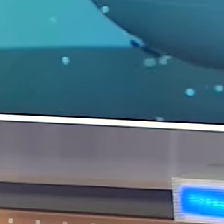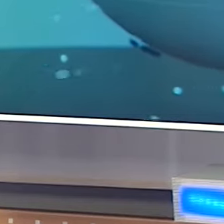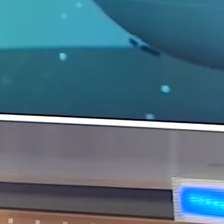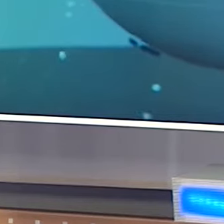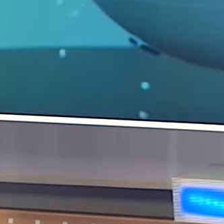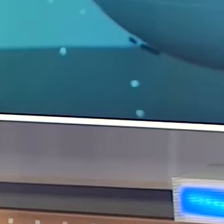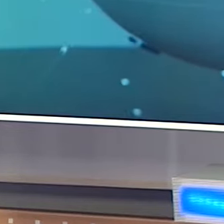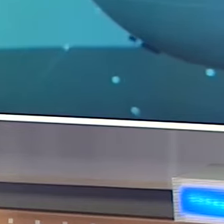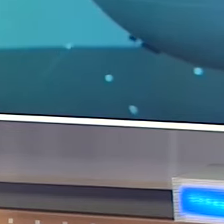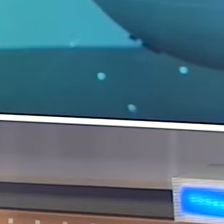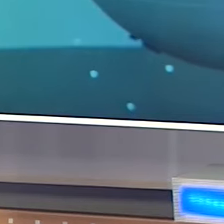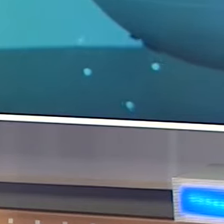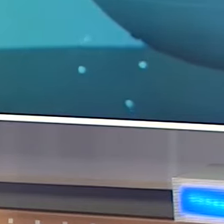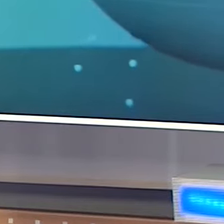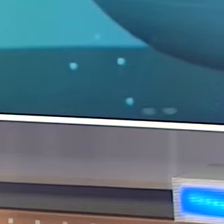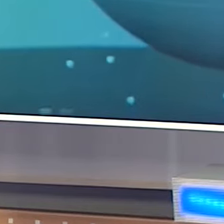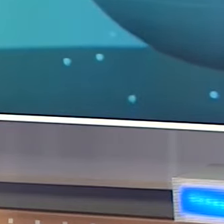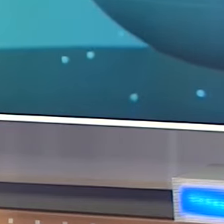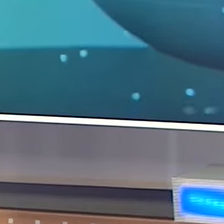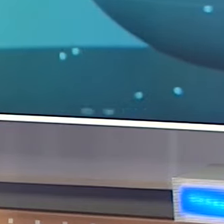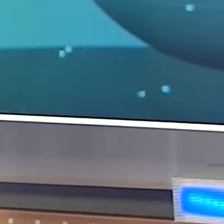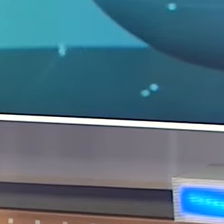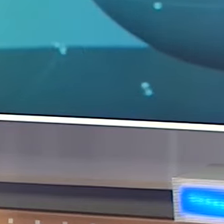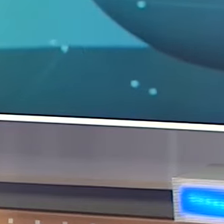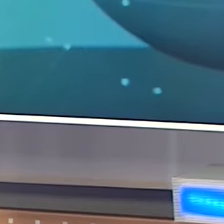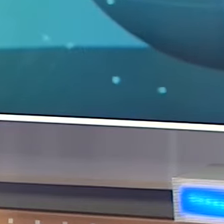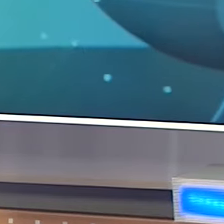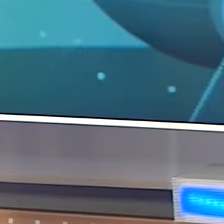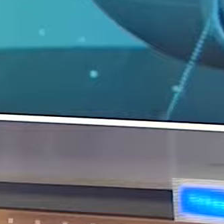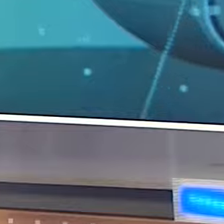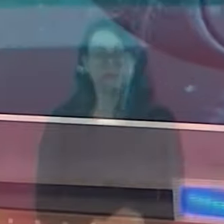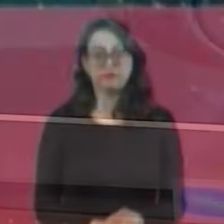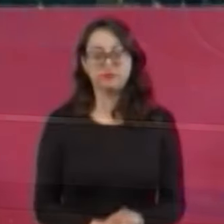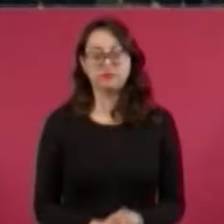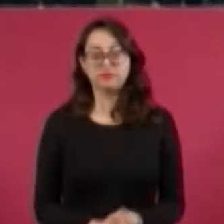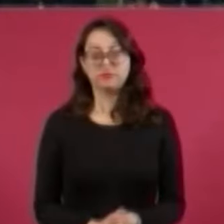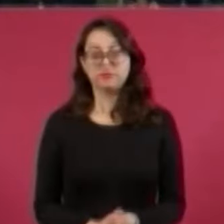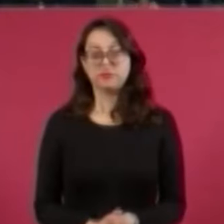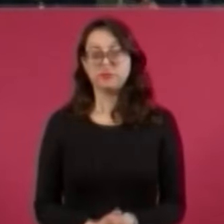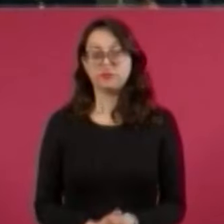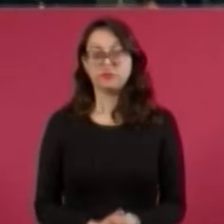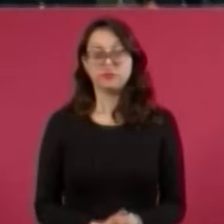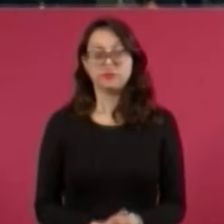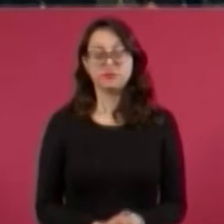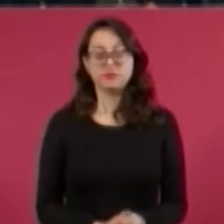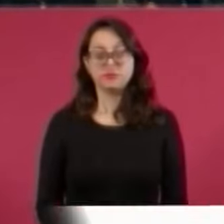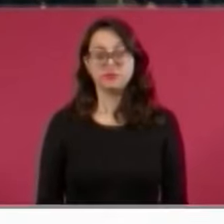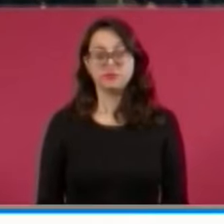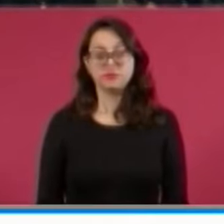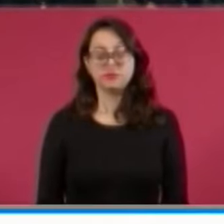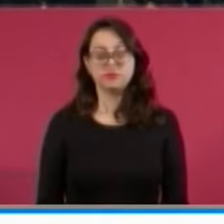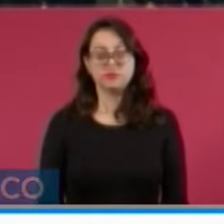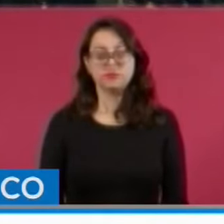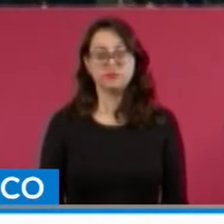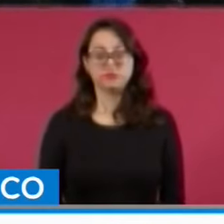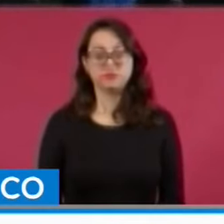Presuntos vínculos entre Andrés Manuel López Obrador, el presidente mexicano, y el narcotráfico. AMLO exigiéndole a Estados Unidos